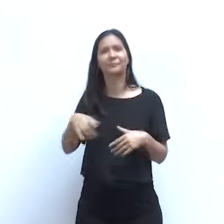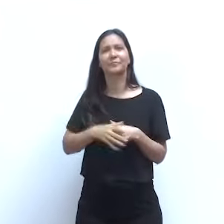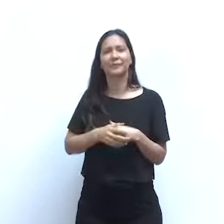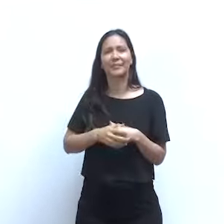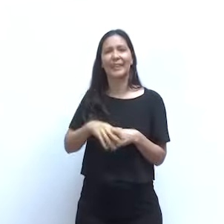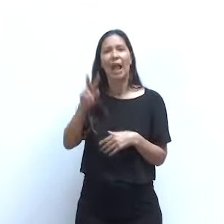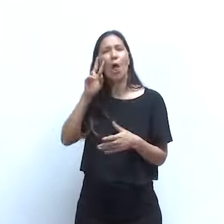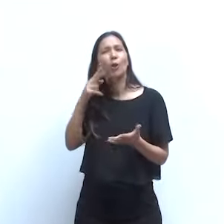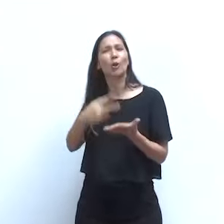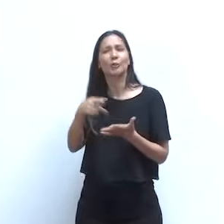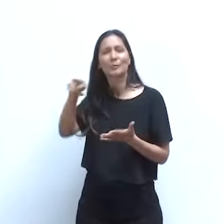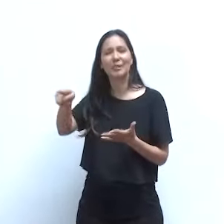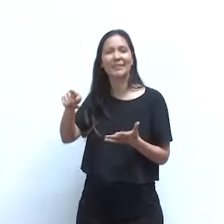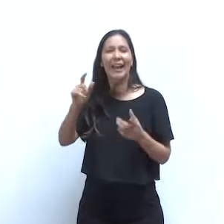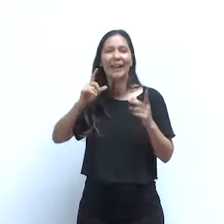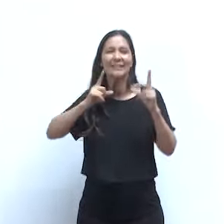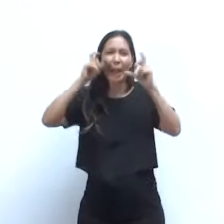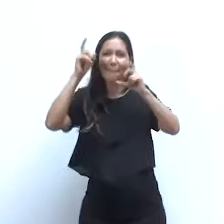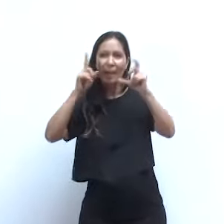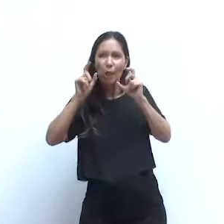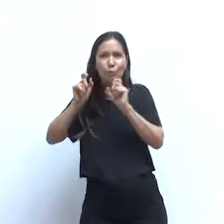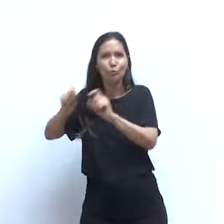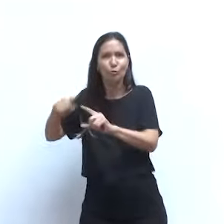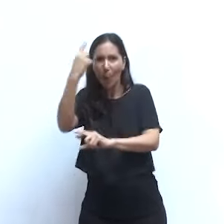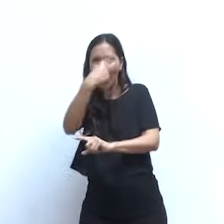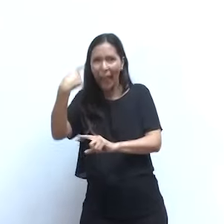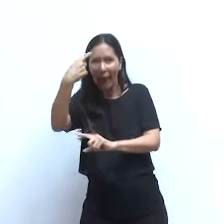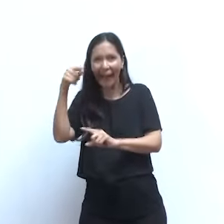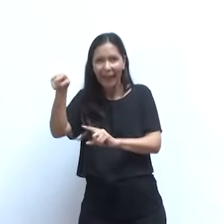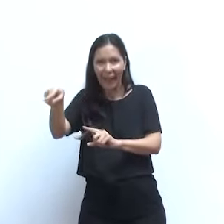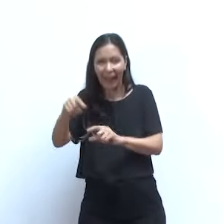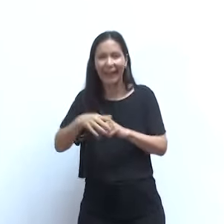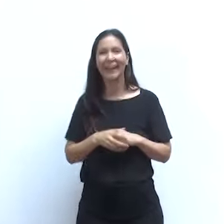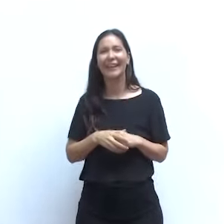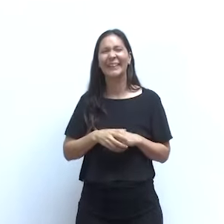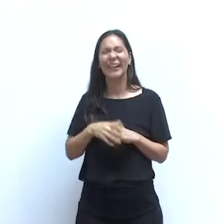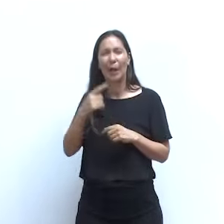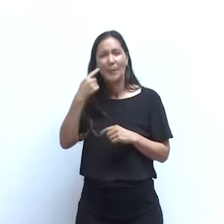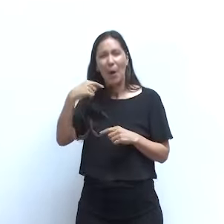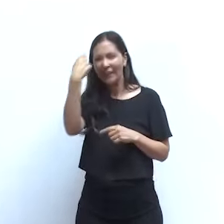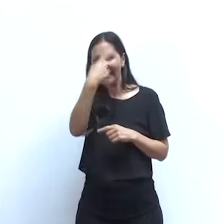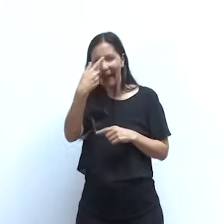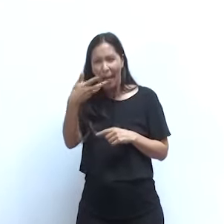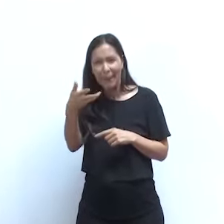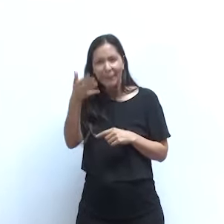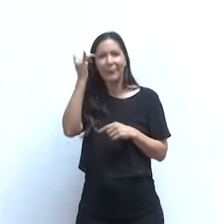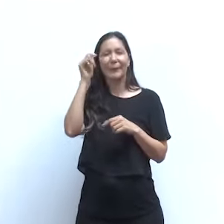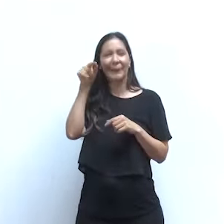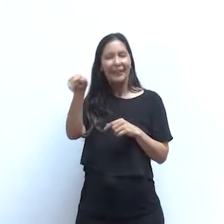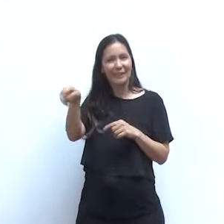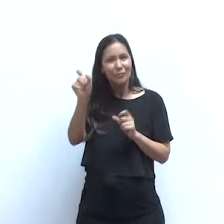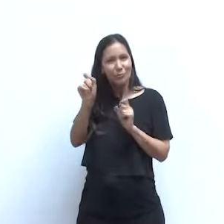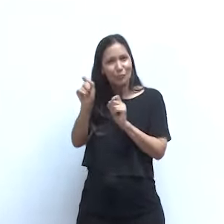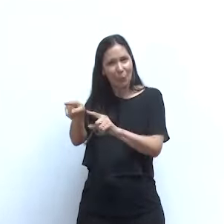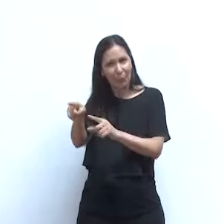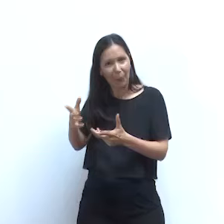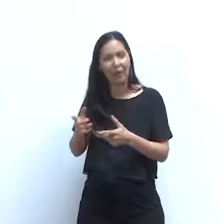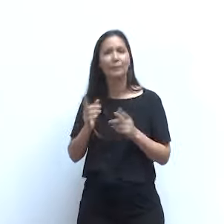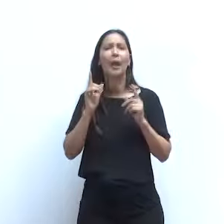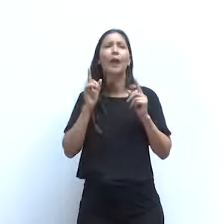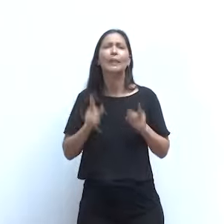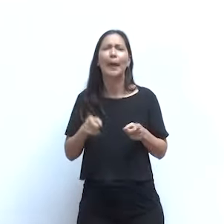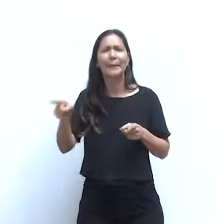es una mua gestual eh que que que se averigua en el rostro de de Javier pero también en las